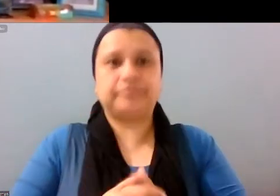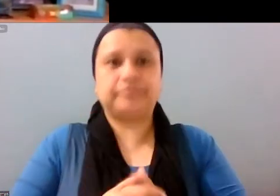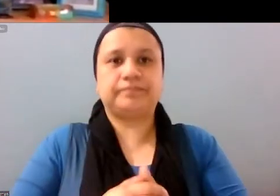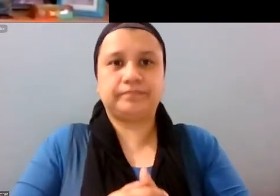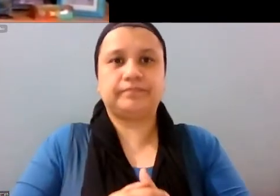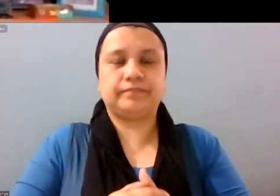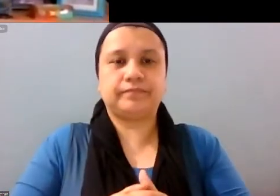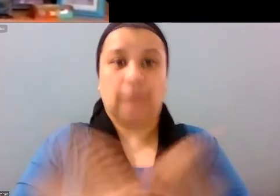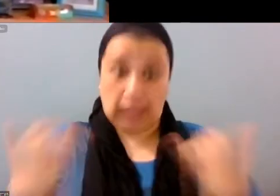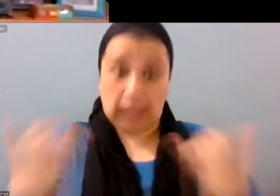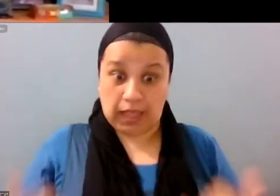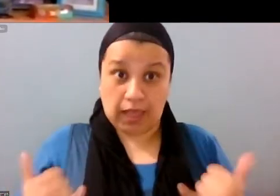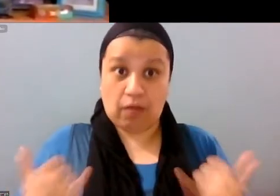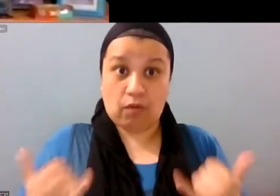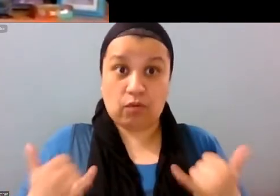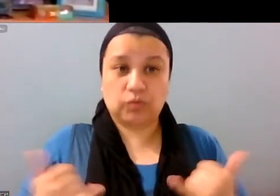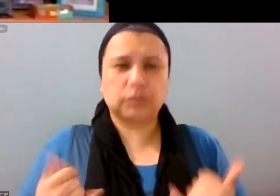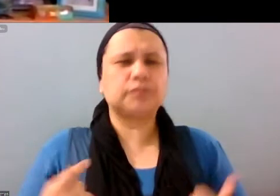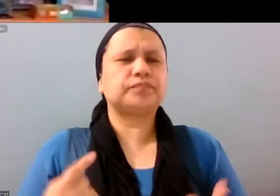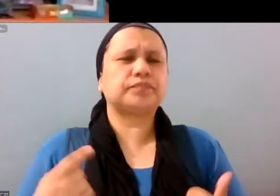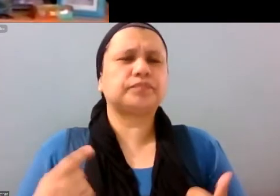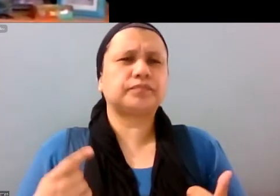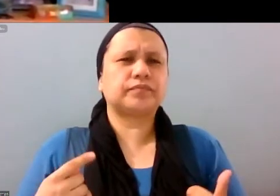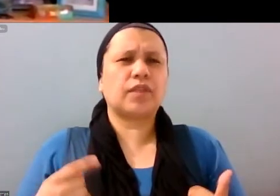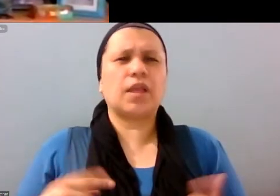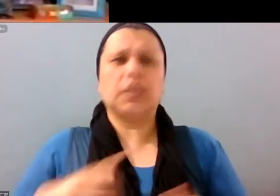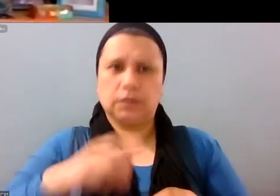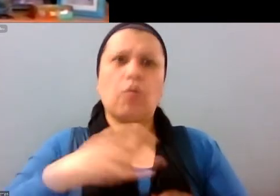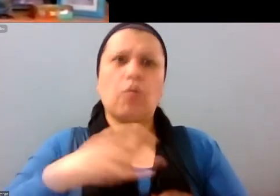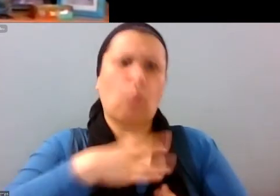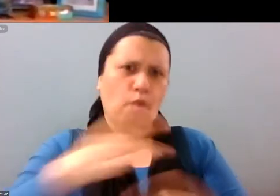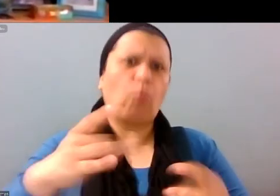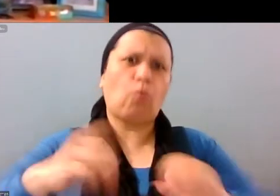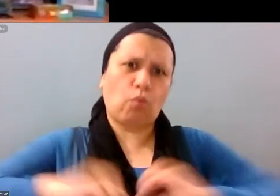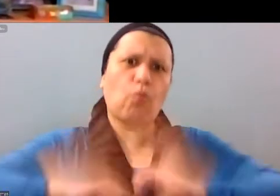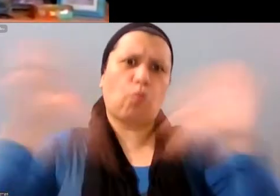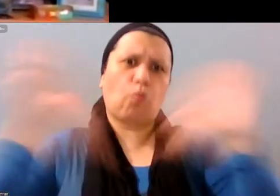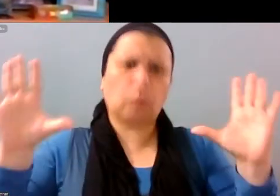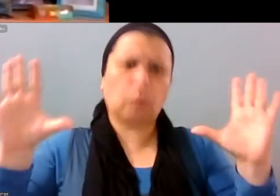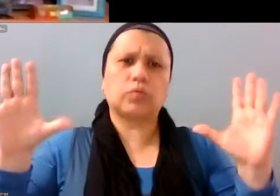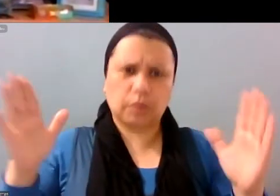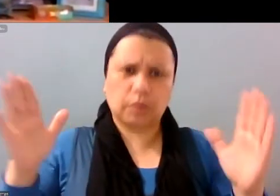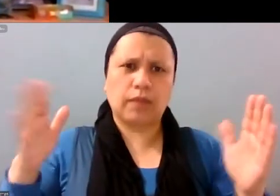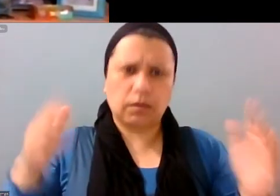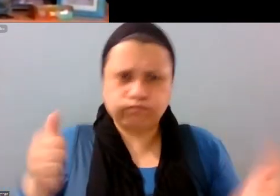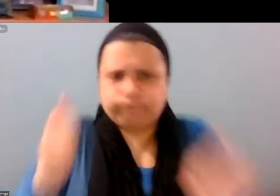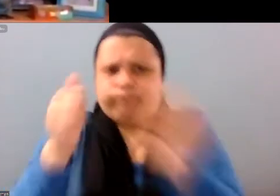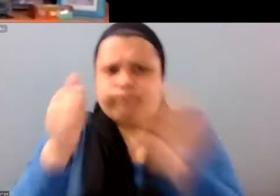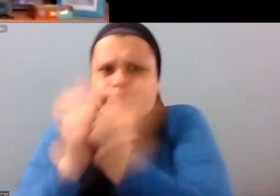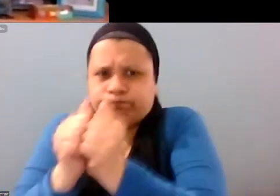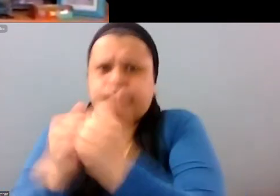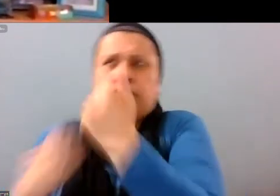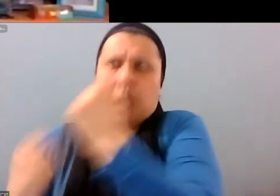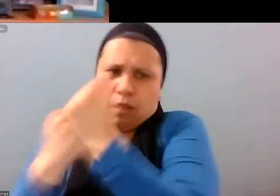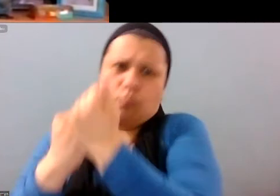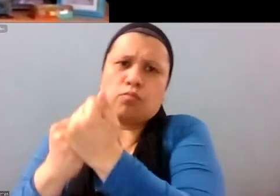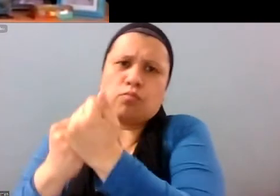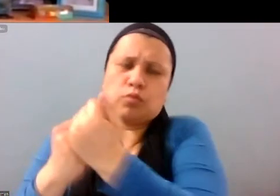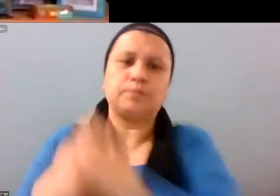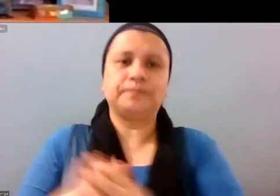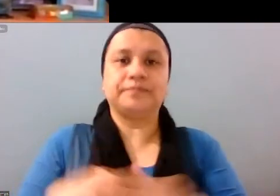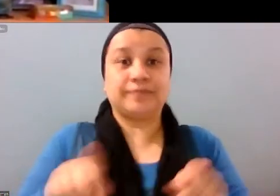habido un interés claro por ofrecer ese acompañamiento y ese apoyo precisamente doña Melania